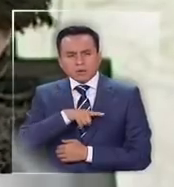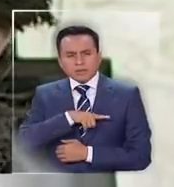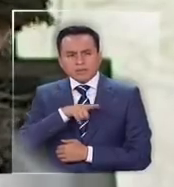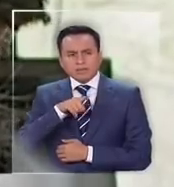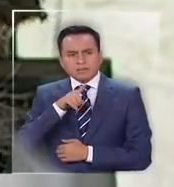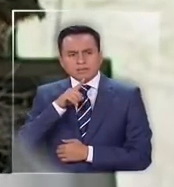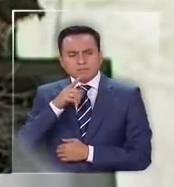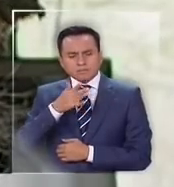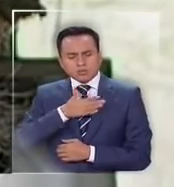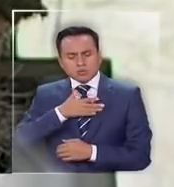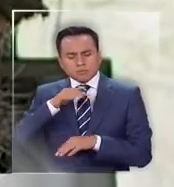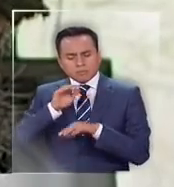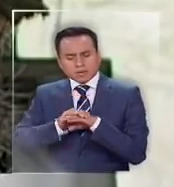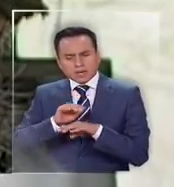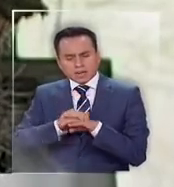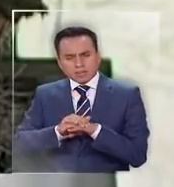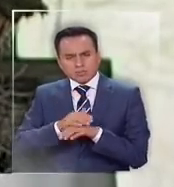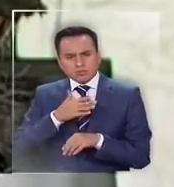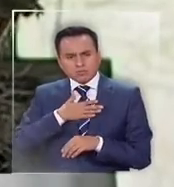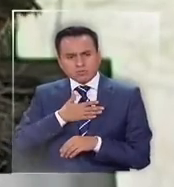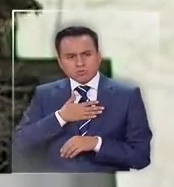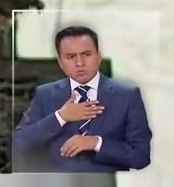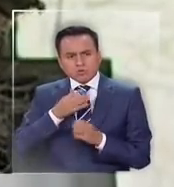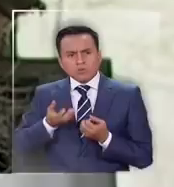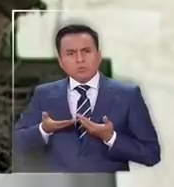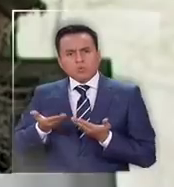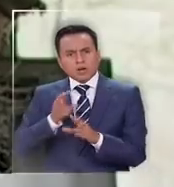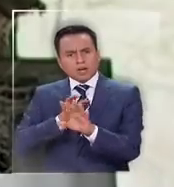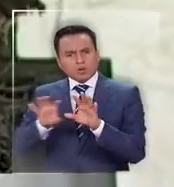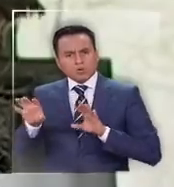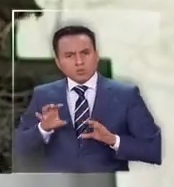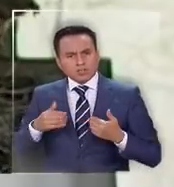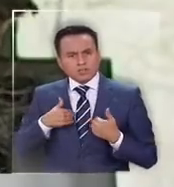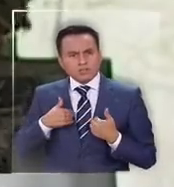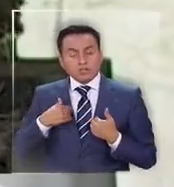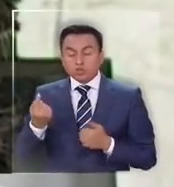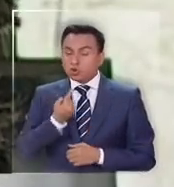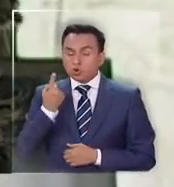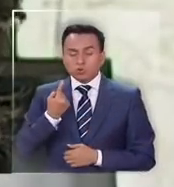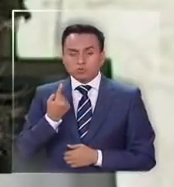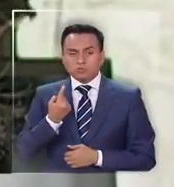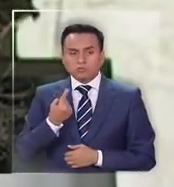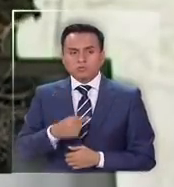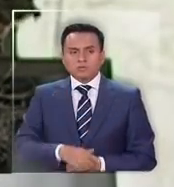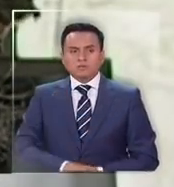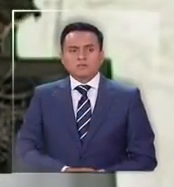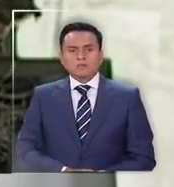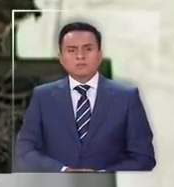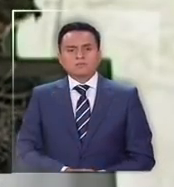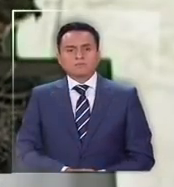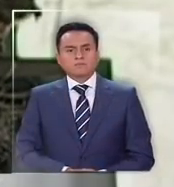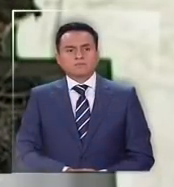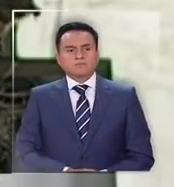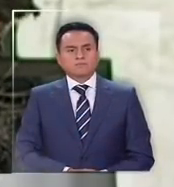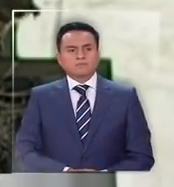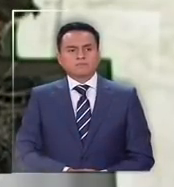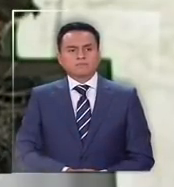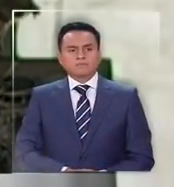era producto de mi pecado, de provocar cosas. Estaba solo, era yo.